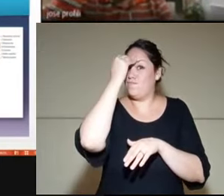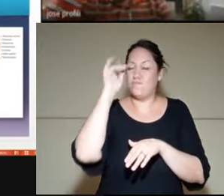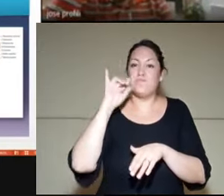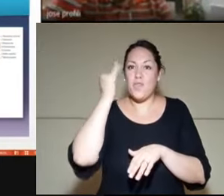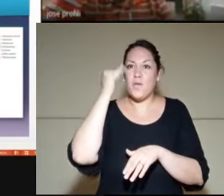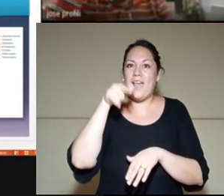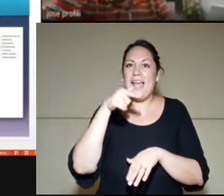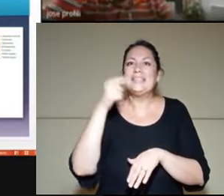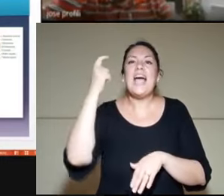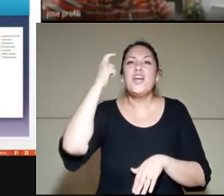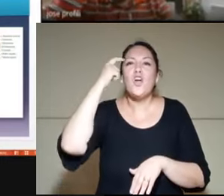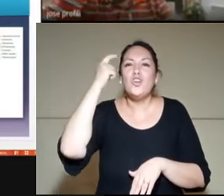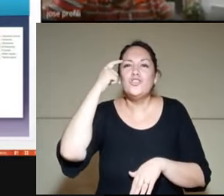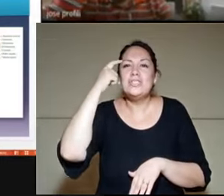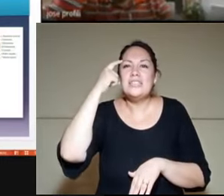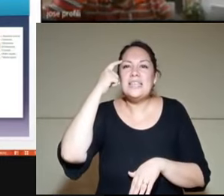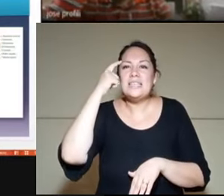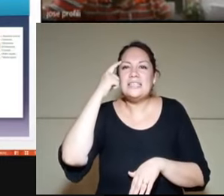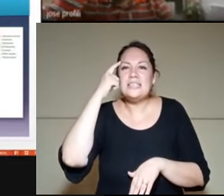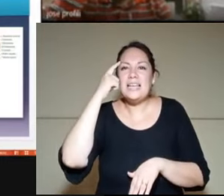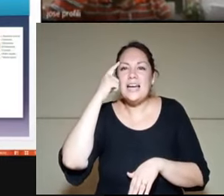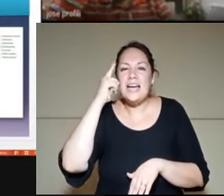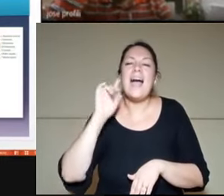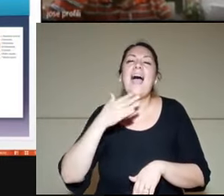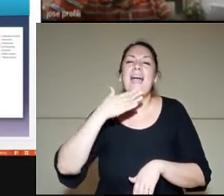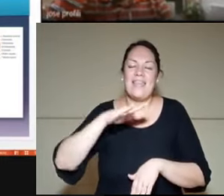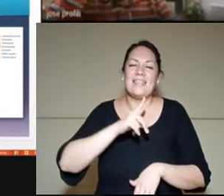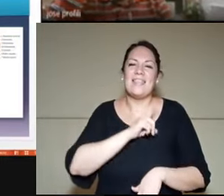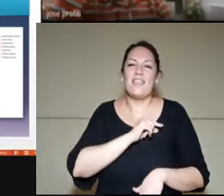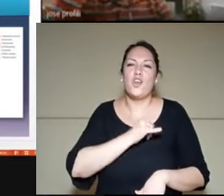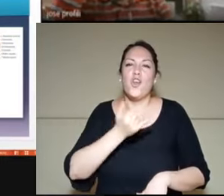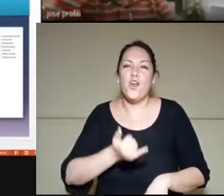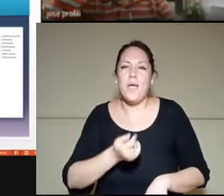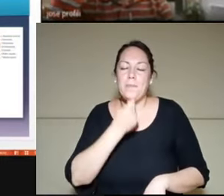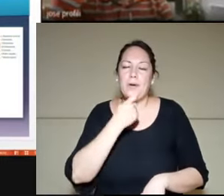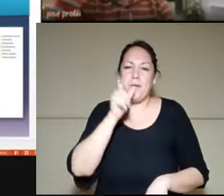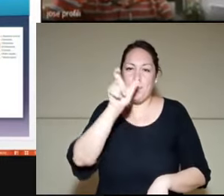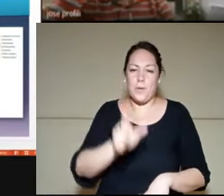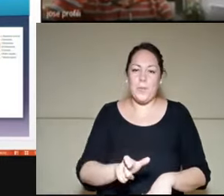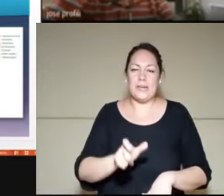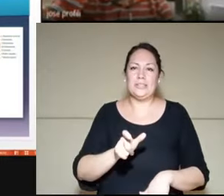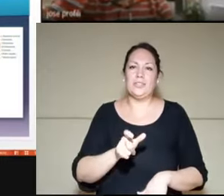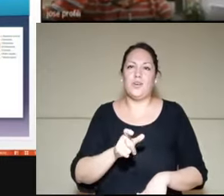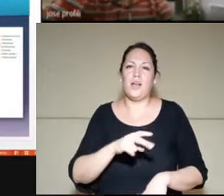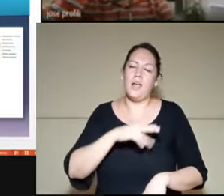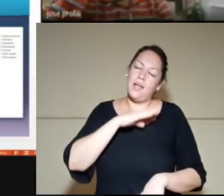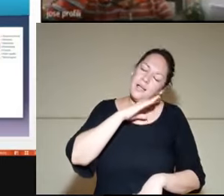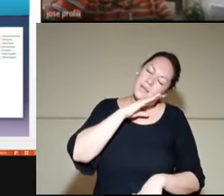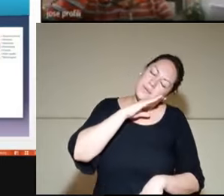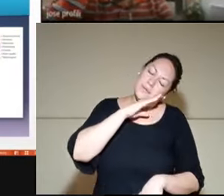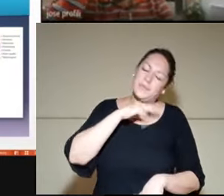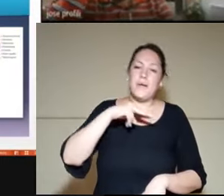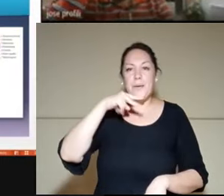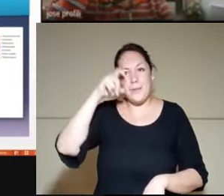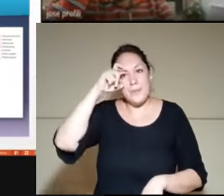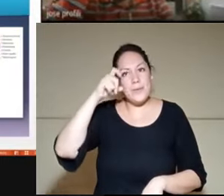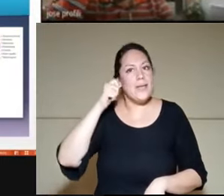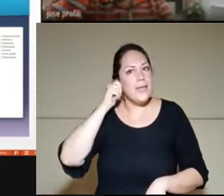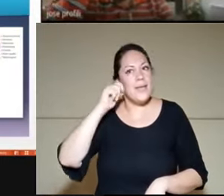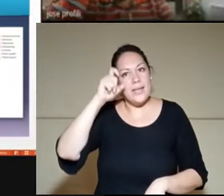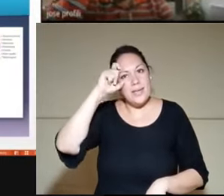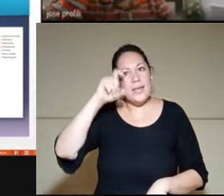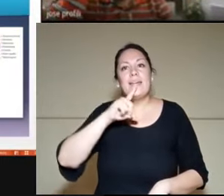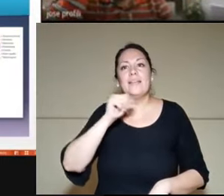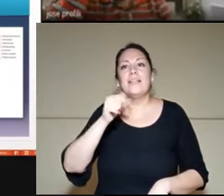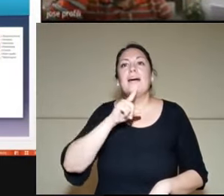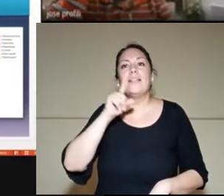mí de un acto es la información que me da mi corteza cerebral. Por eso yo puedo tener una persona en estado vegetativo, en una cama, con